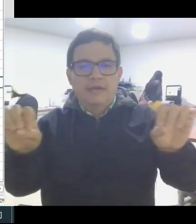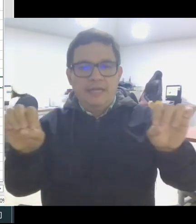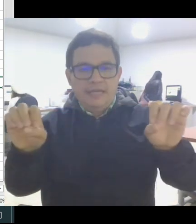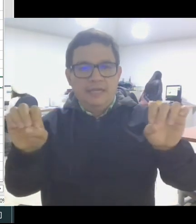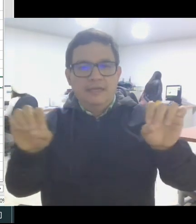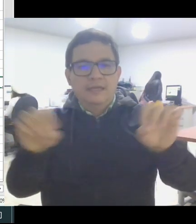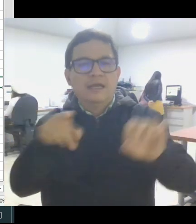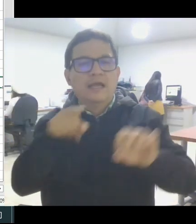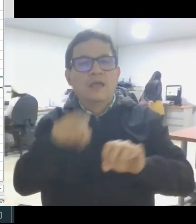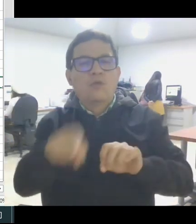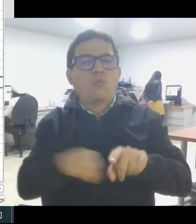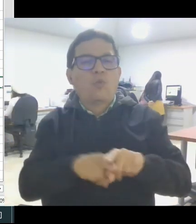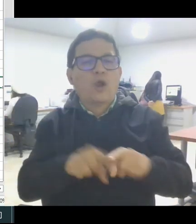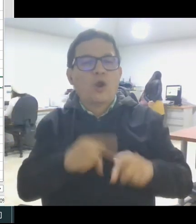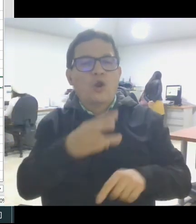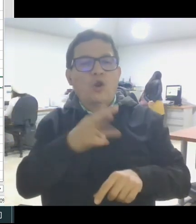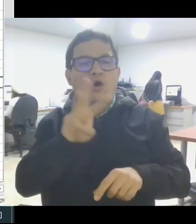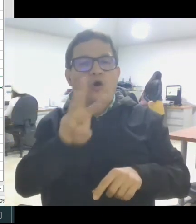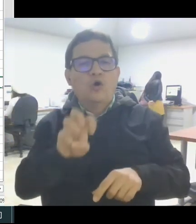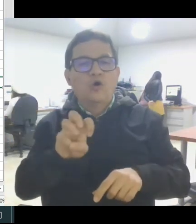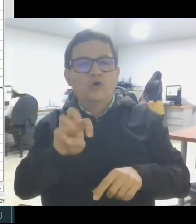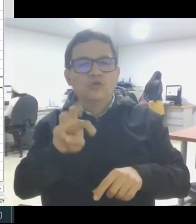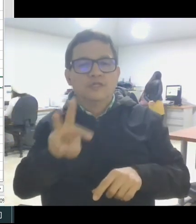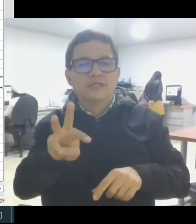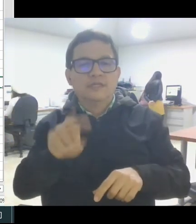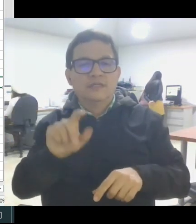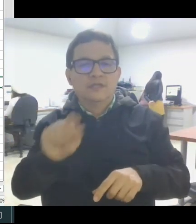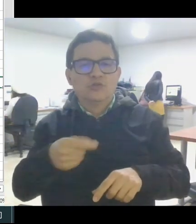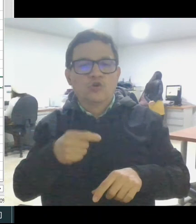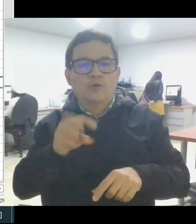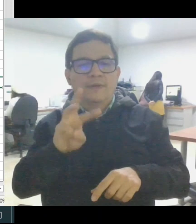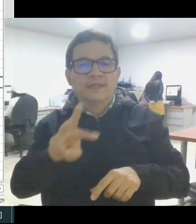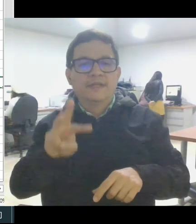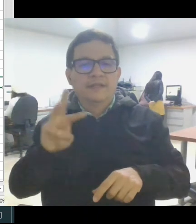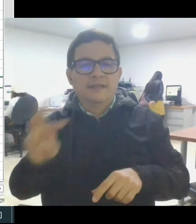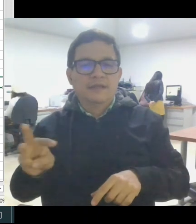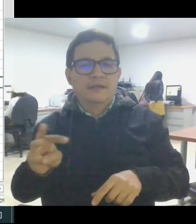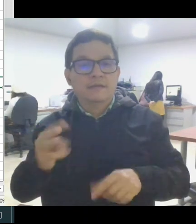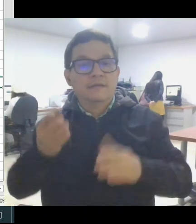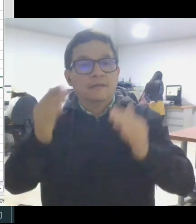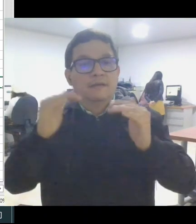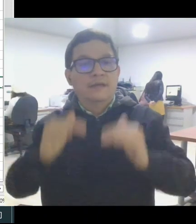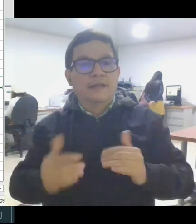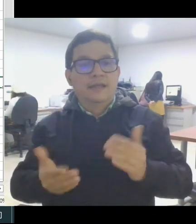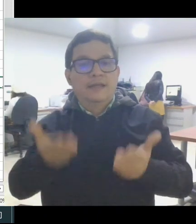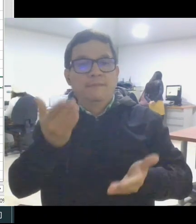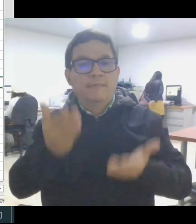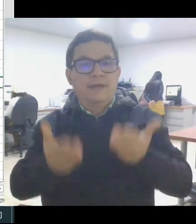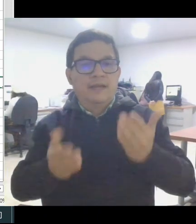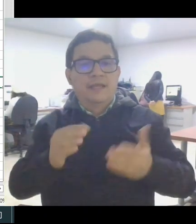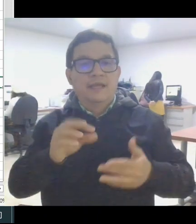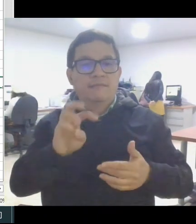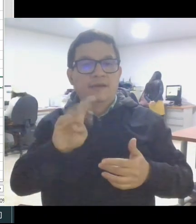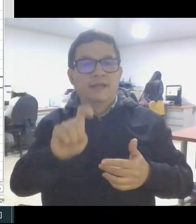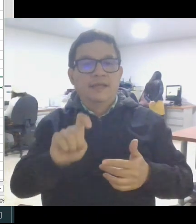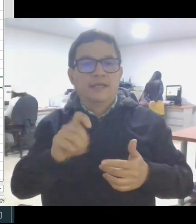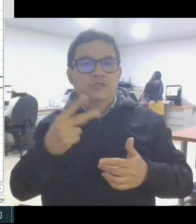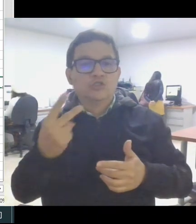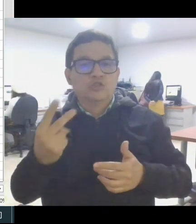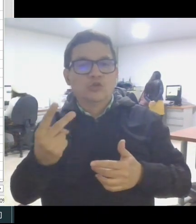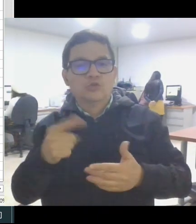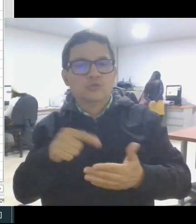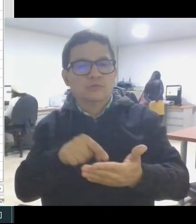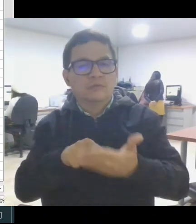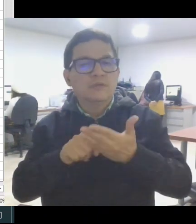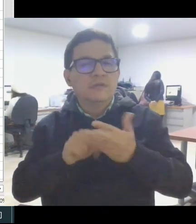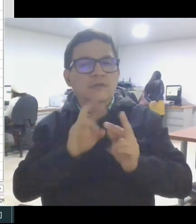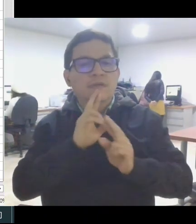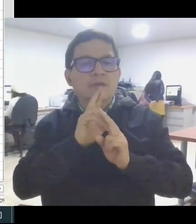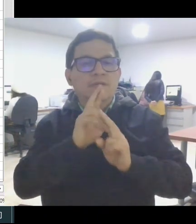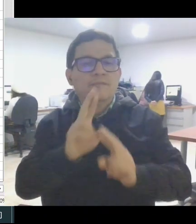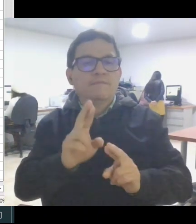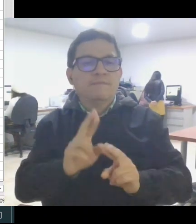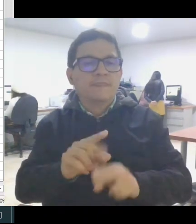de 83,33. Para la variable x2 hemos llegado al resultado de